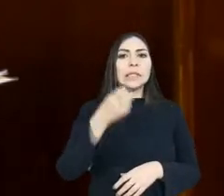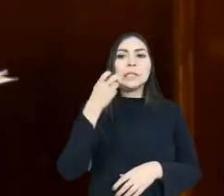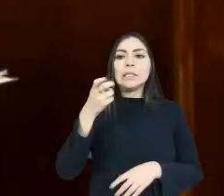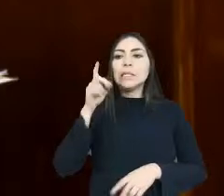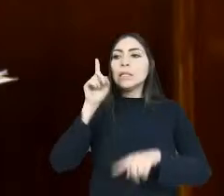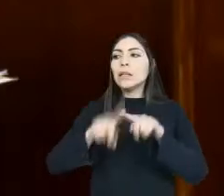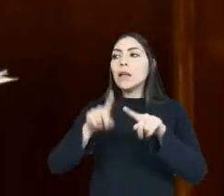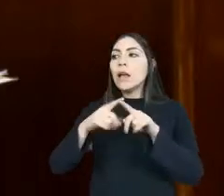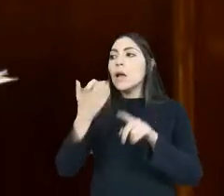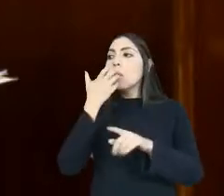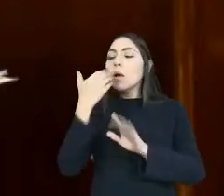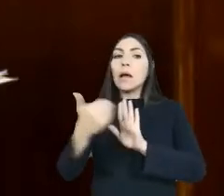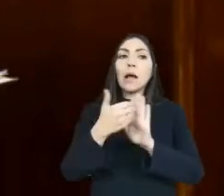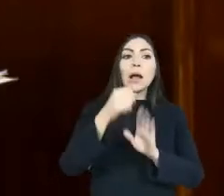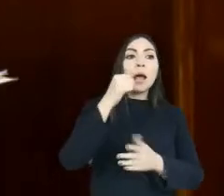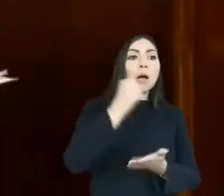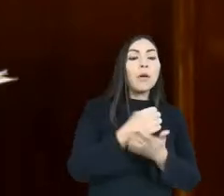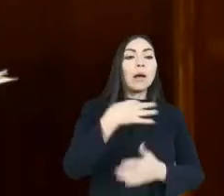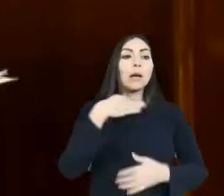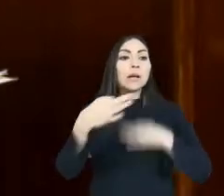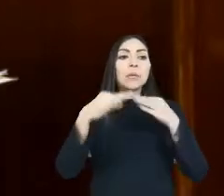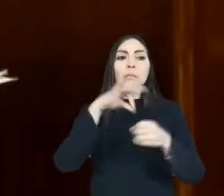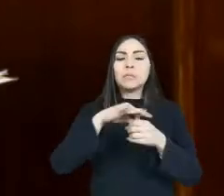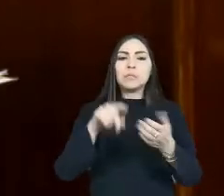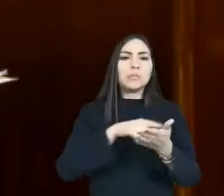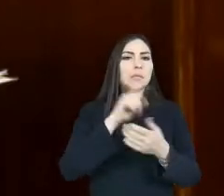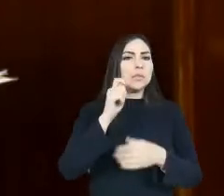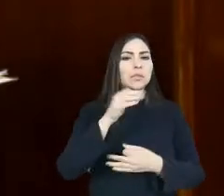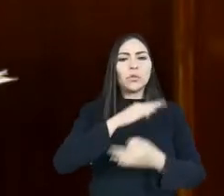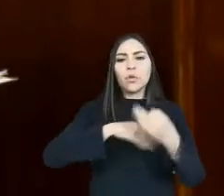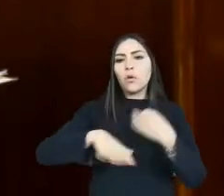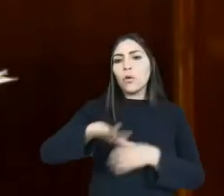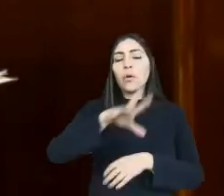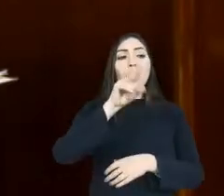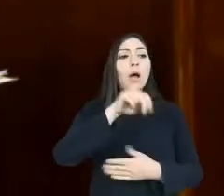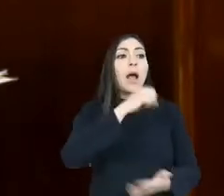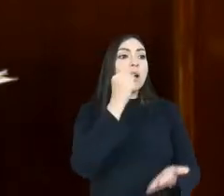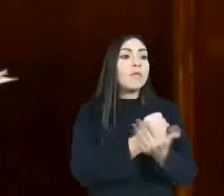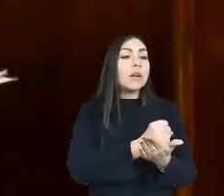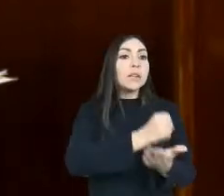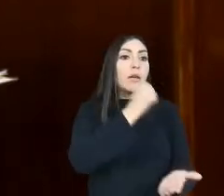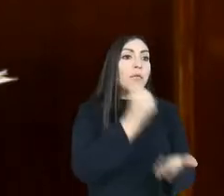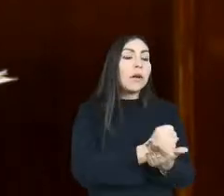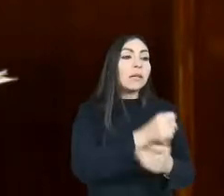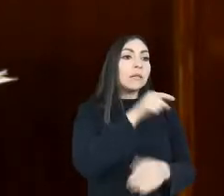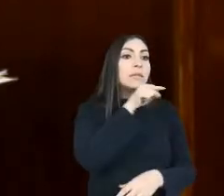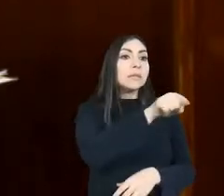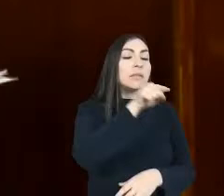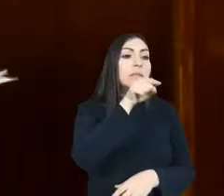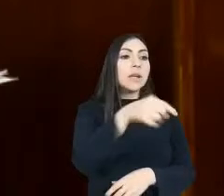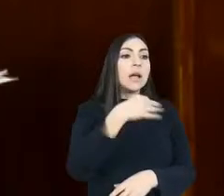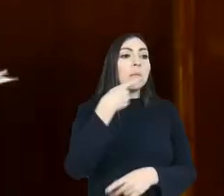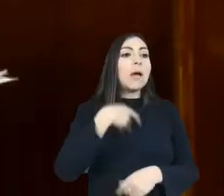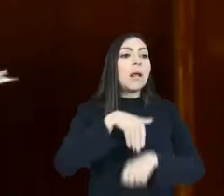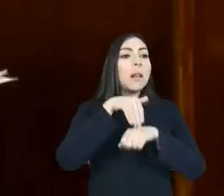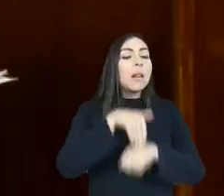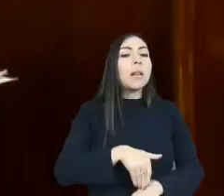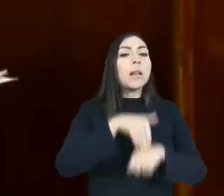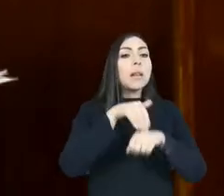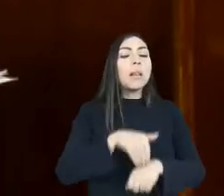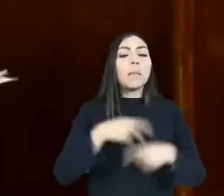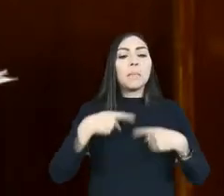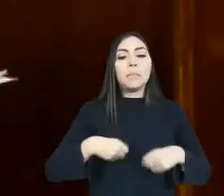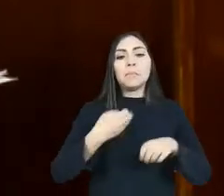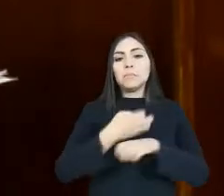y el clientelismo, universalizando la política pública, no condicionándola, no sometiendo al pueblo del Estado de